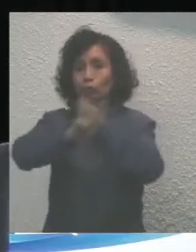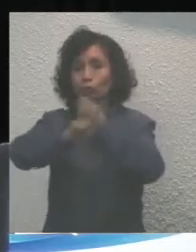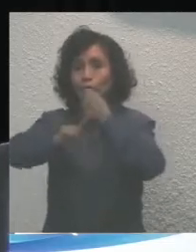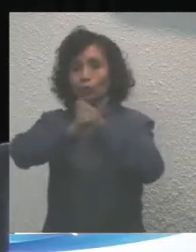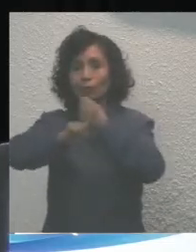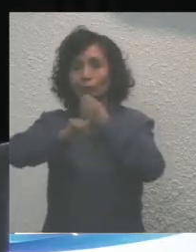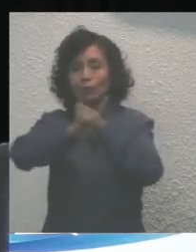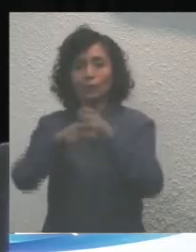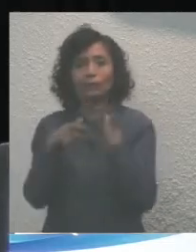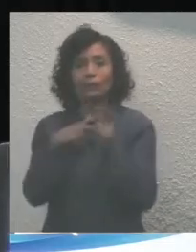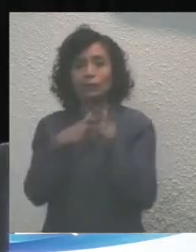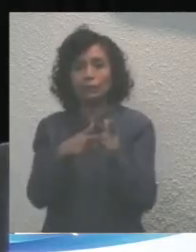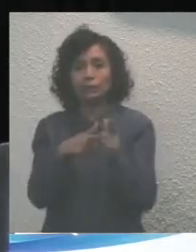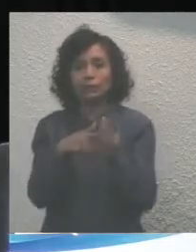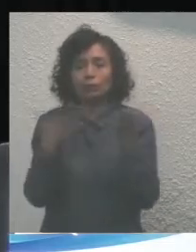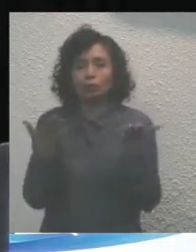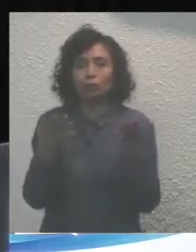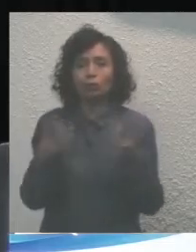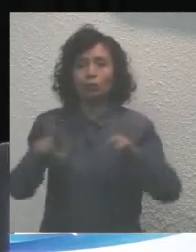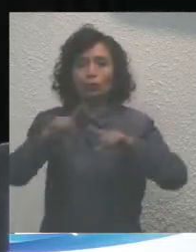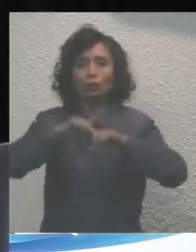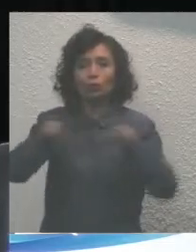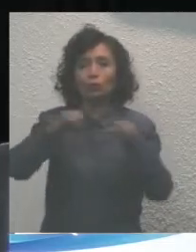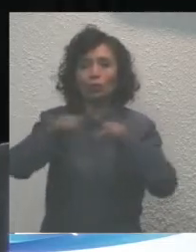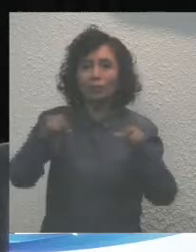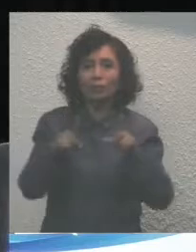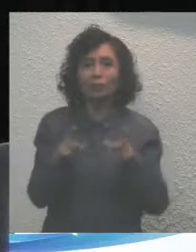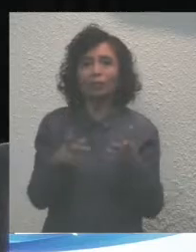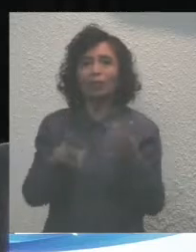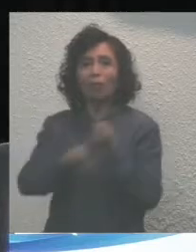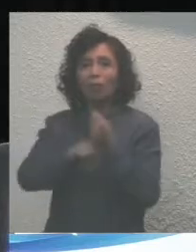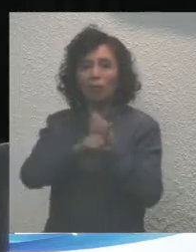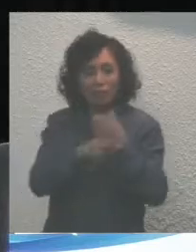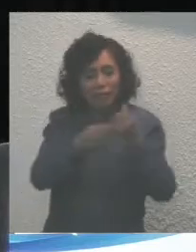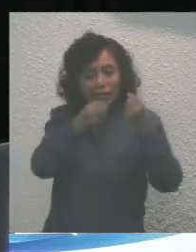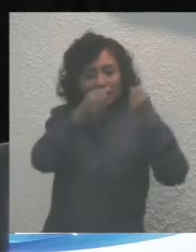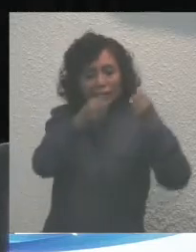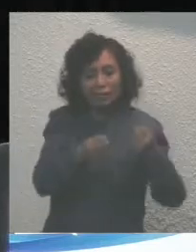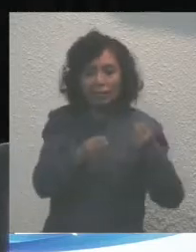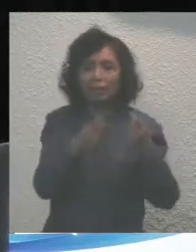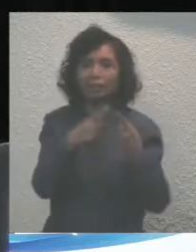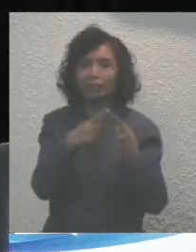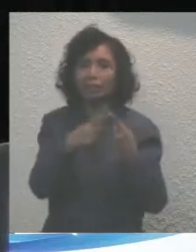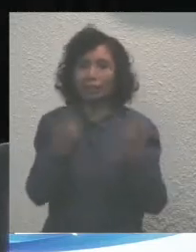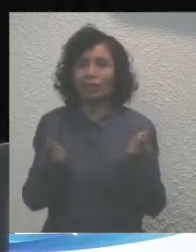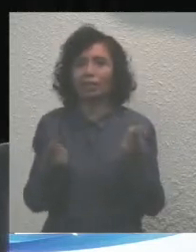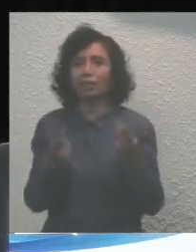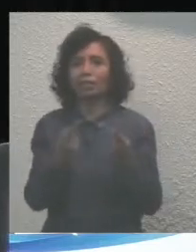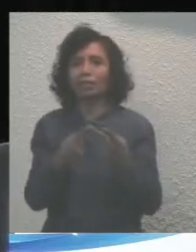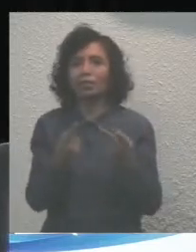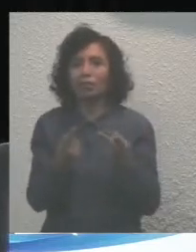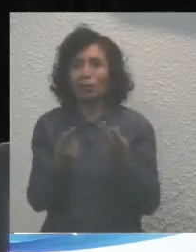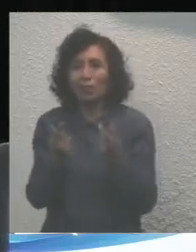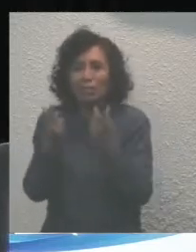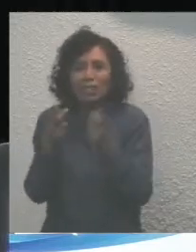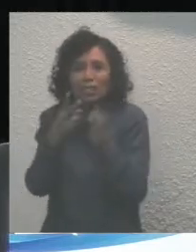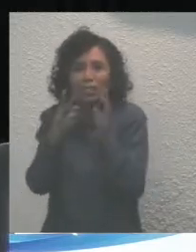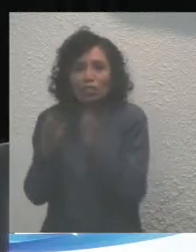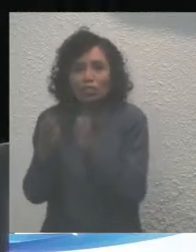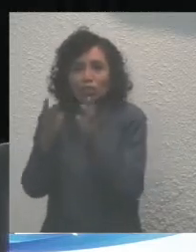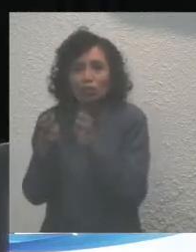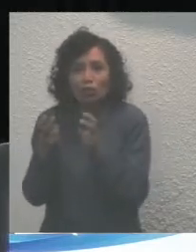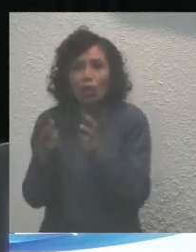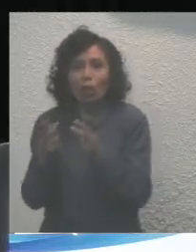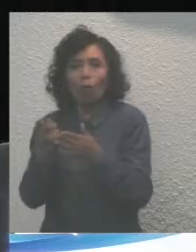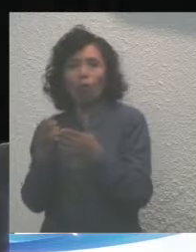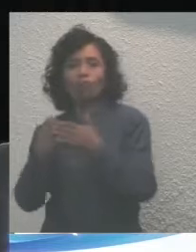incesante por el flagelo de la inseguridad que a todos lastima y por la ambición desmedida que basa